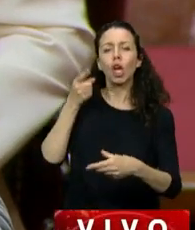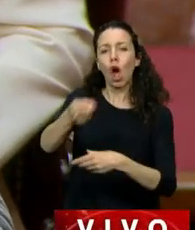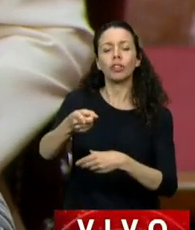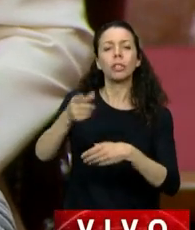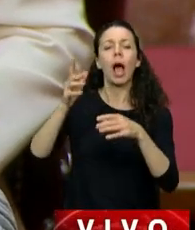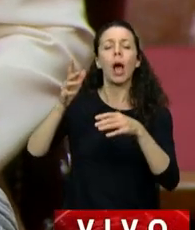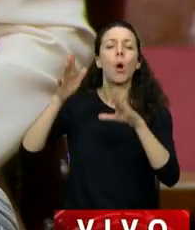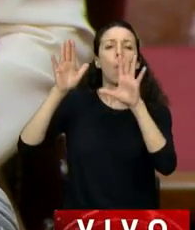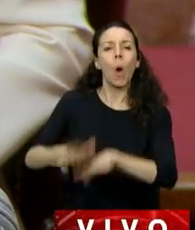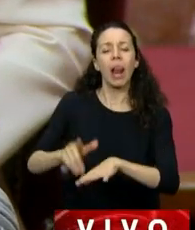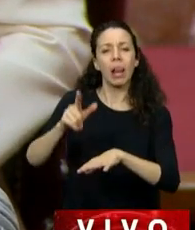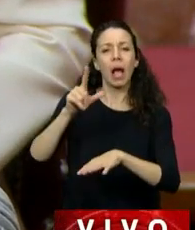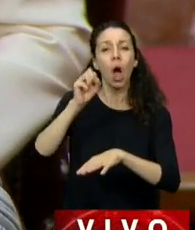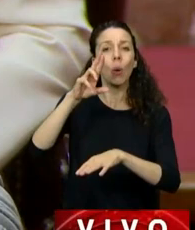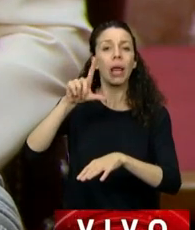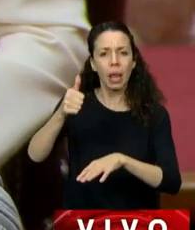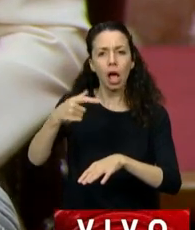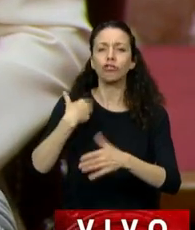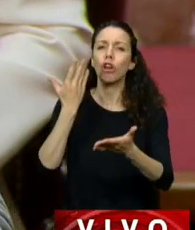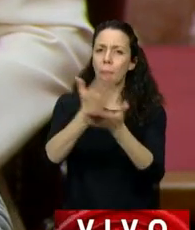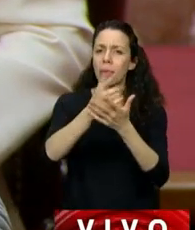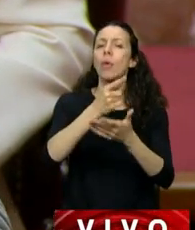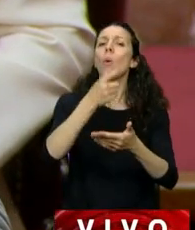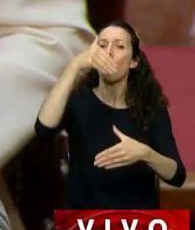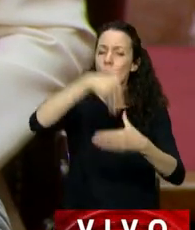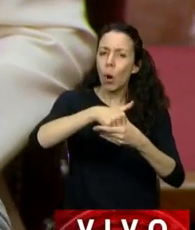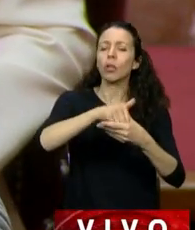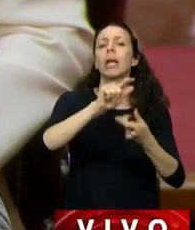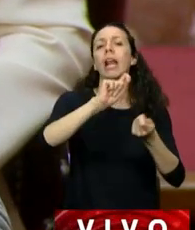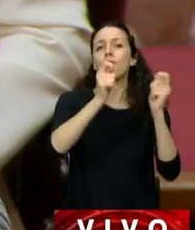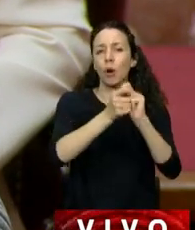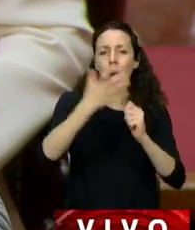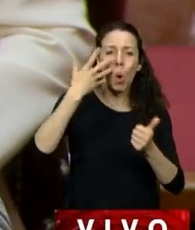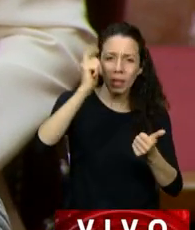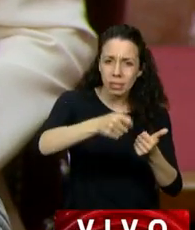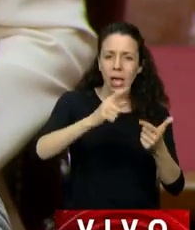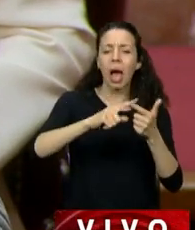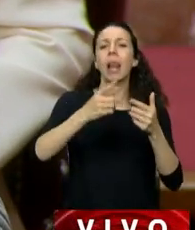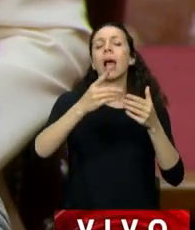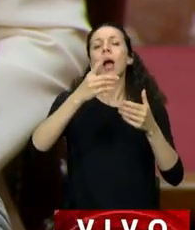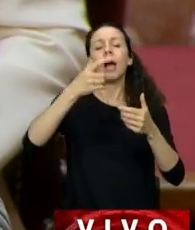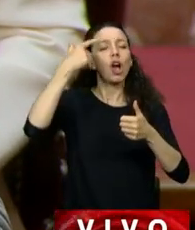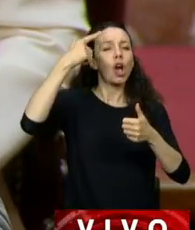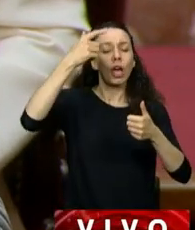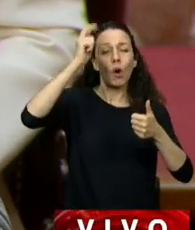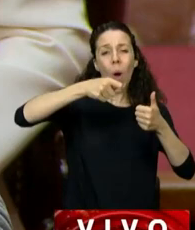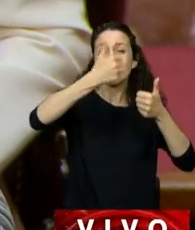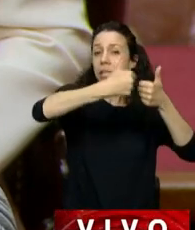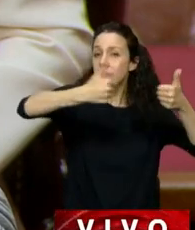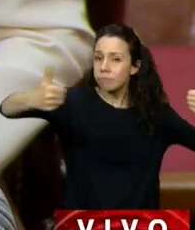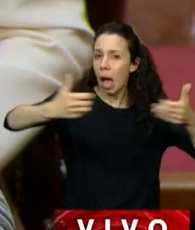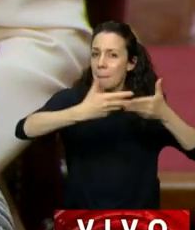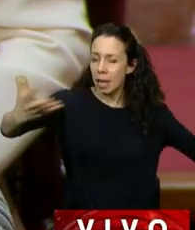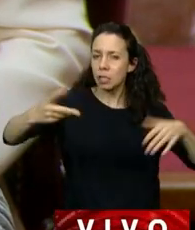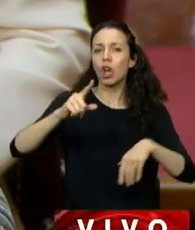voten la reforma judicial, la ampliación de la Corte Suprema, que la deuda la paguen los que la fugaron,